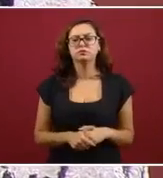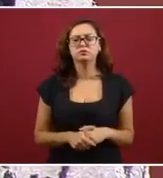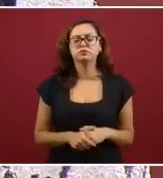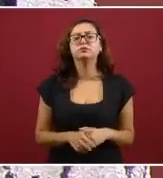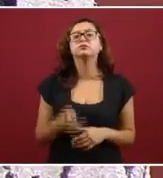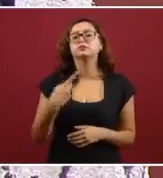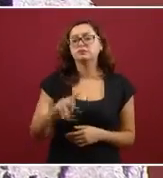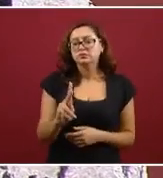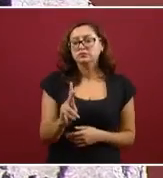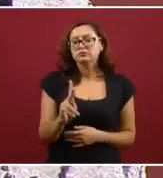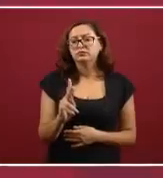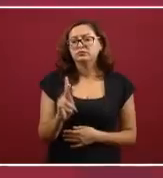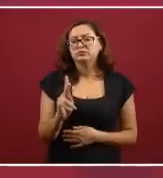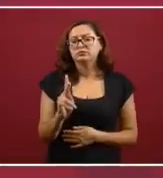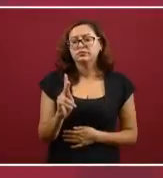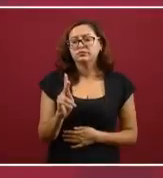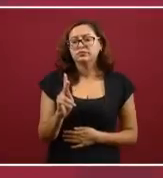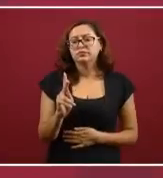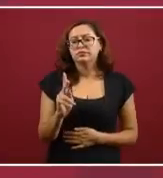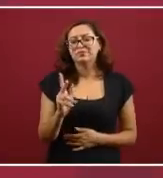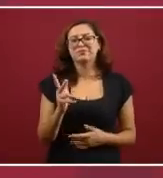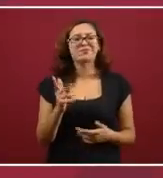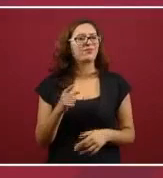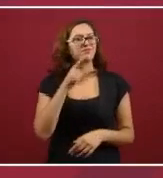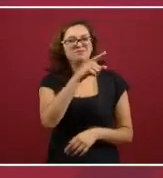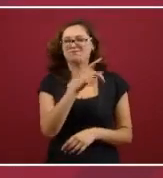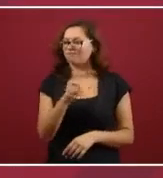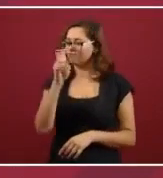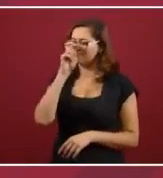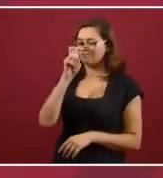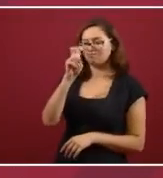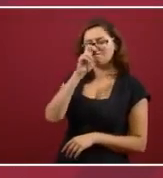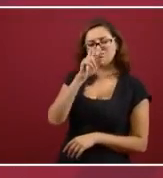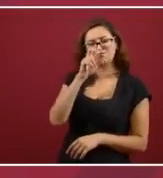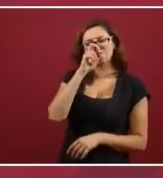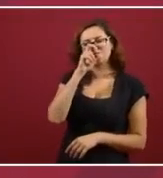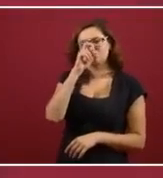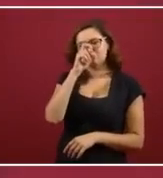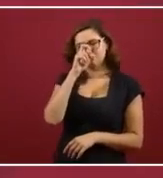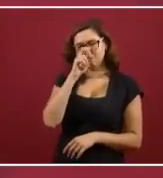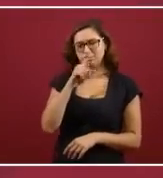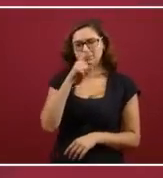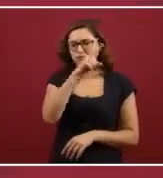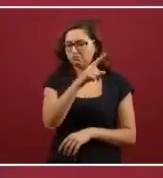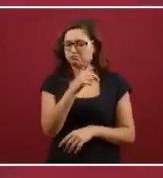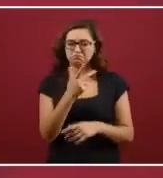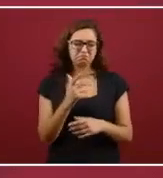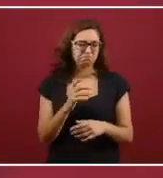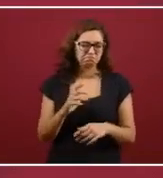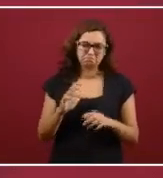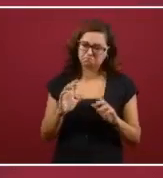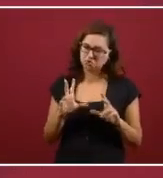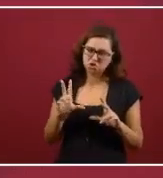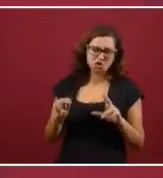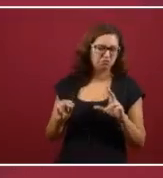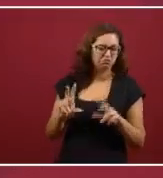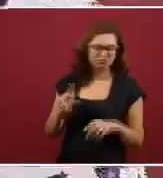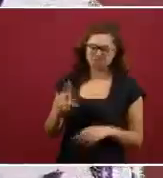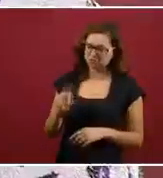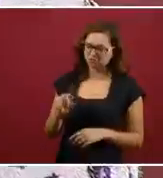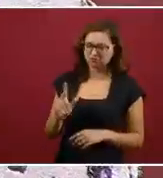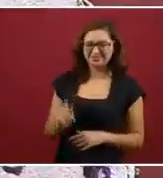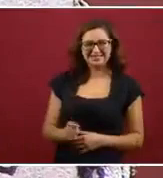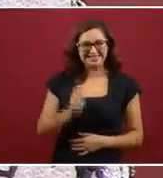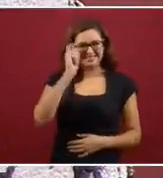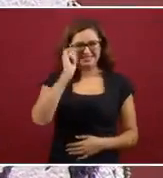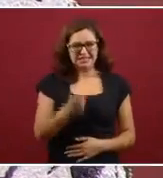pero se ha llegado a posiciones muy intransigentes de parte del Departamento de Comercio. Y cuando digo posiciones muy intransigentes es que